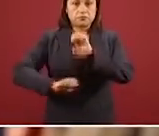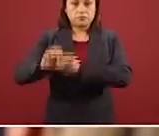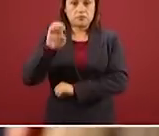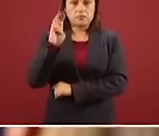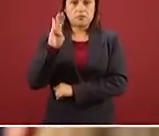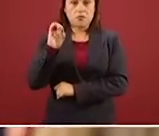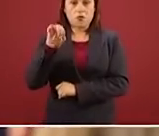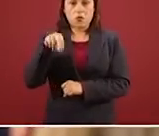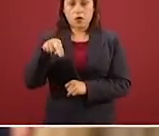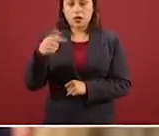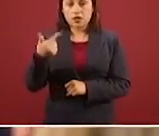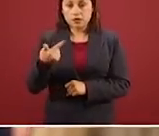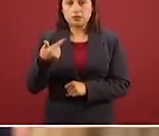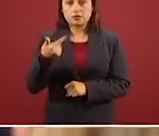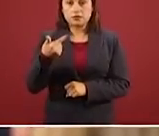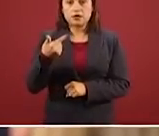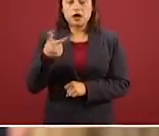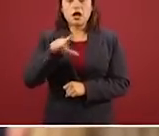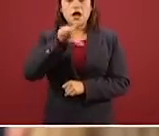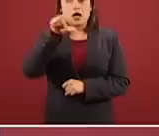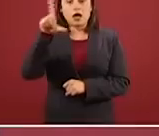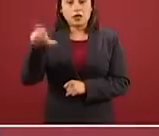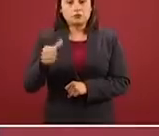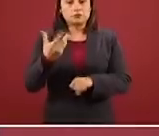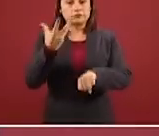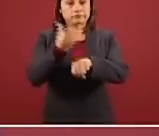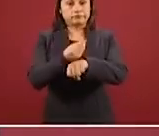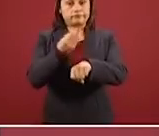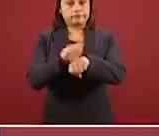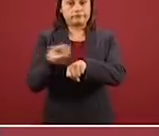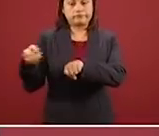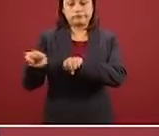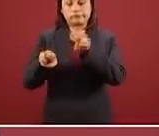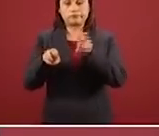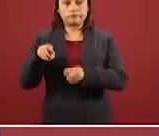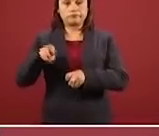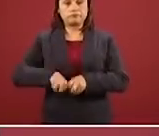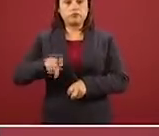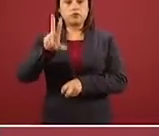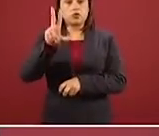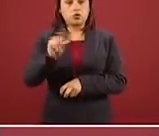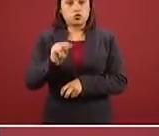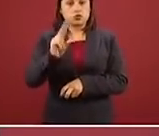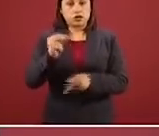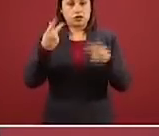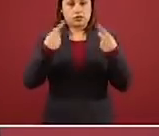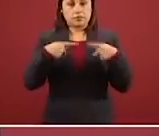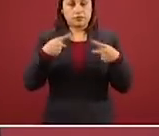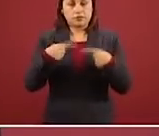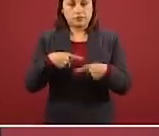Se adaptó para 80 pasajeros,